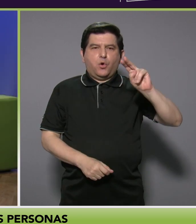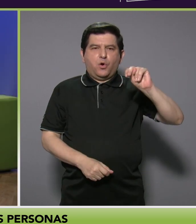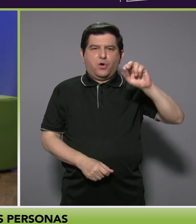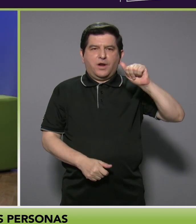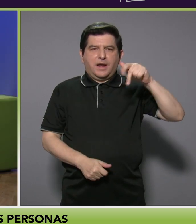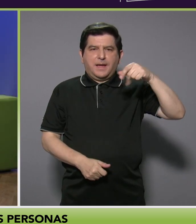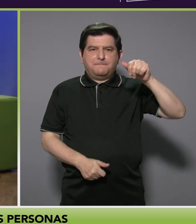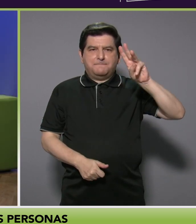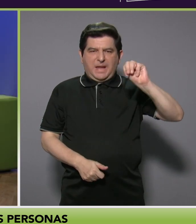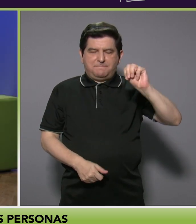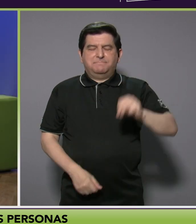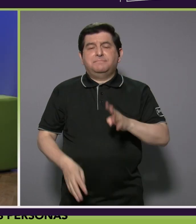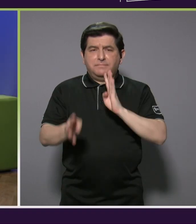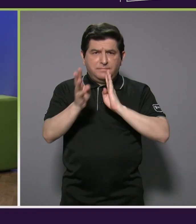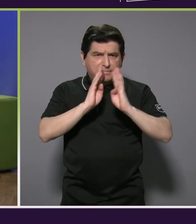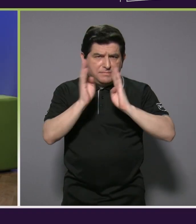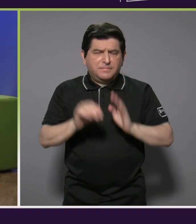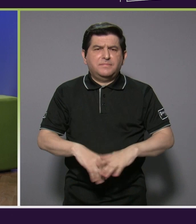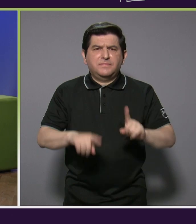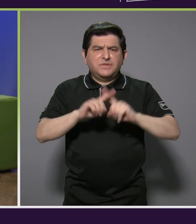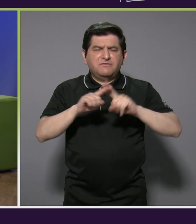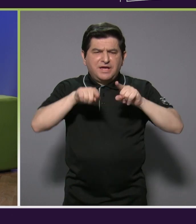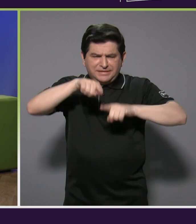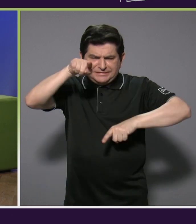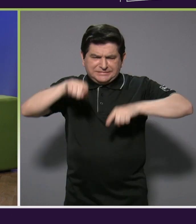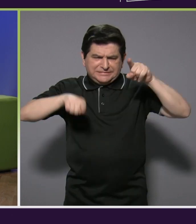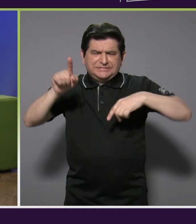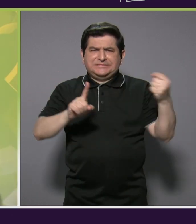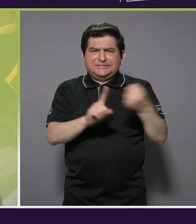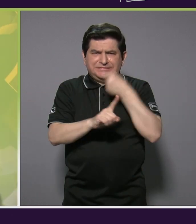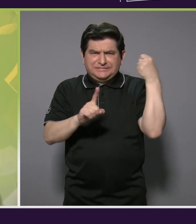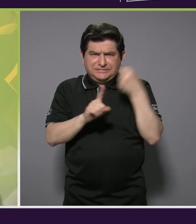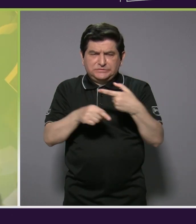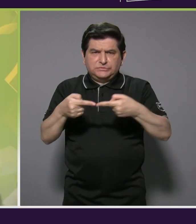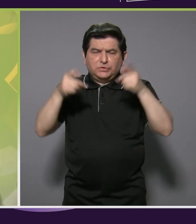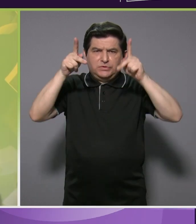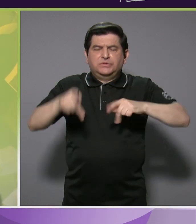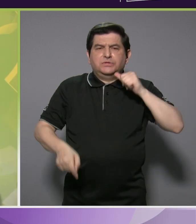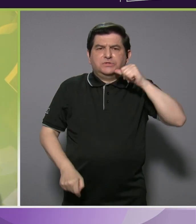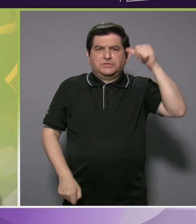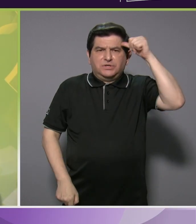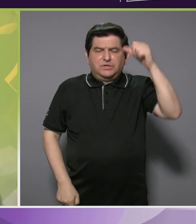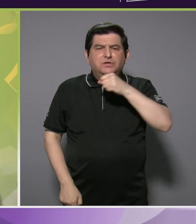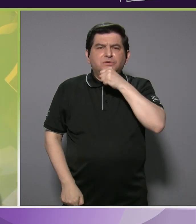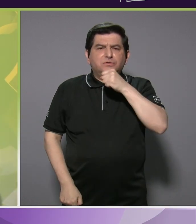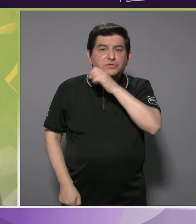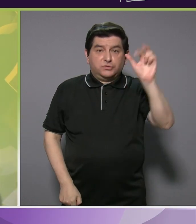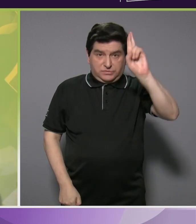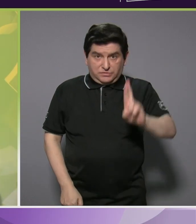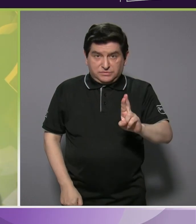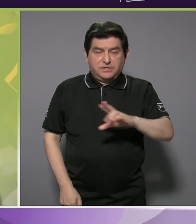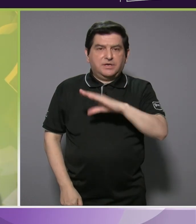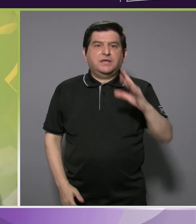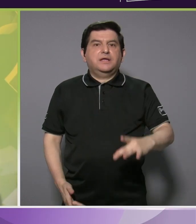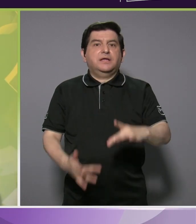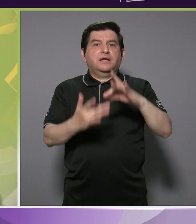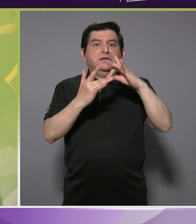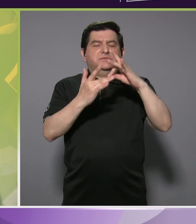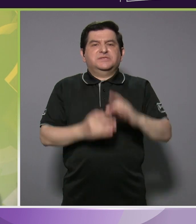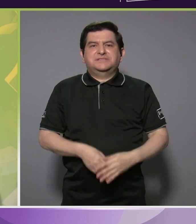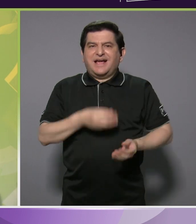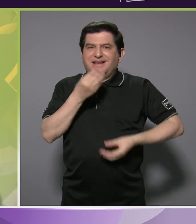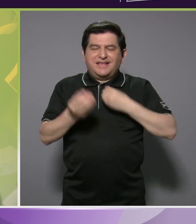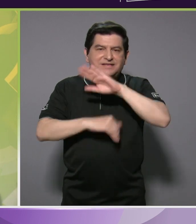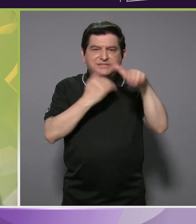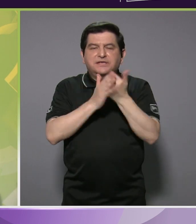Adulta Mayor. Vamos a conversar sobre las estadísticas de violencia hacia las personas adultas mayores en Costa Rica y sobre todo qué tenemos que hacer